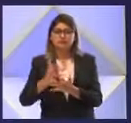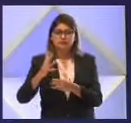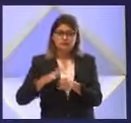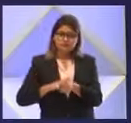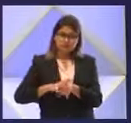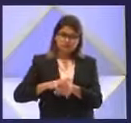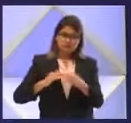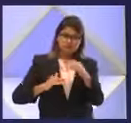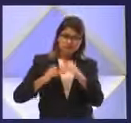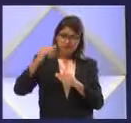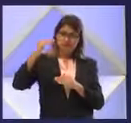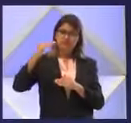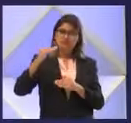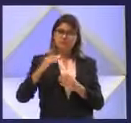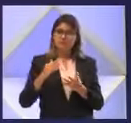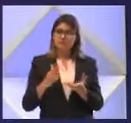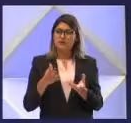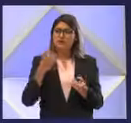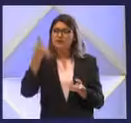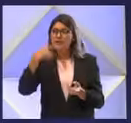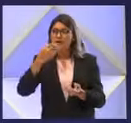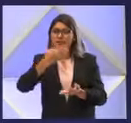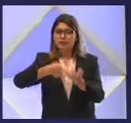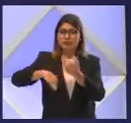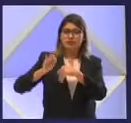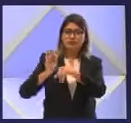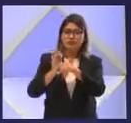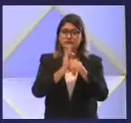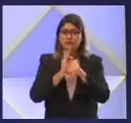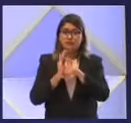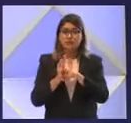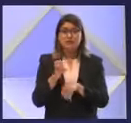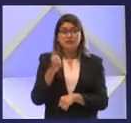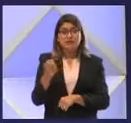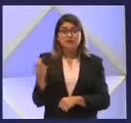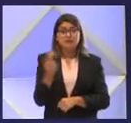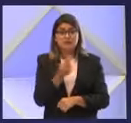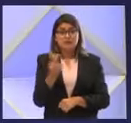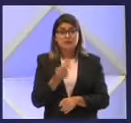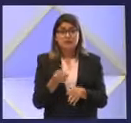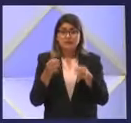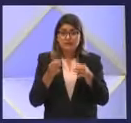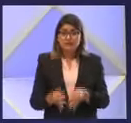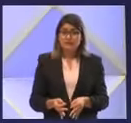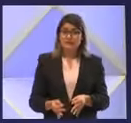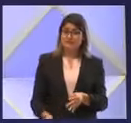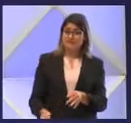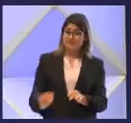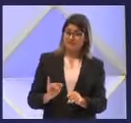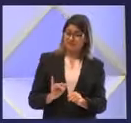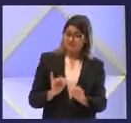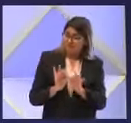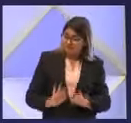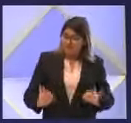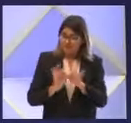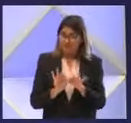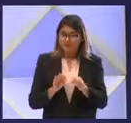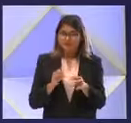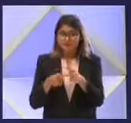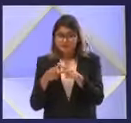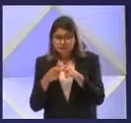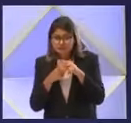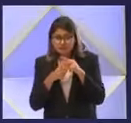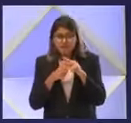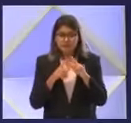jolie o obvio eso va a requerir algoritmos sofisticadísimos va a requerir colaboración